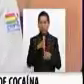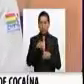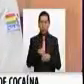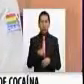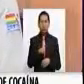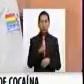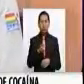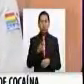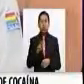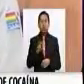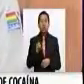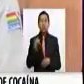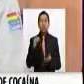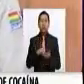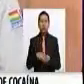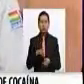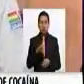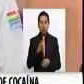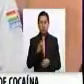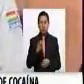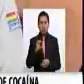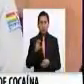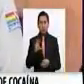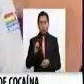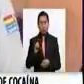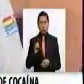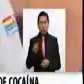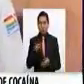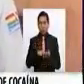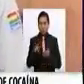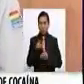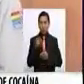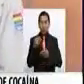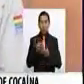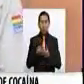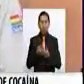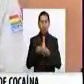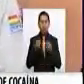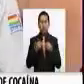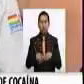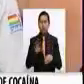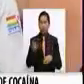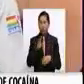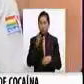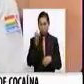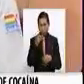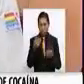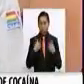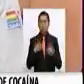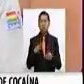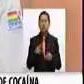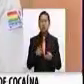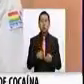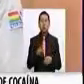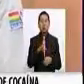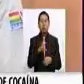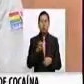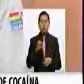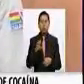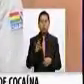170 mil 850 haciendo un total de afectación en estos dos casos aproximadamente de